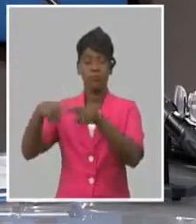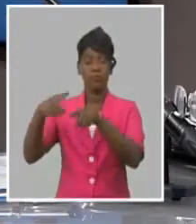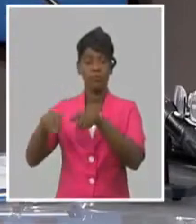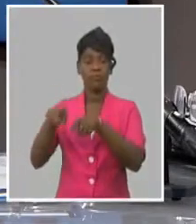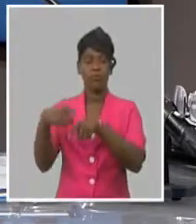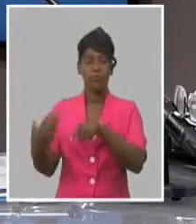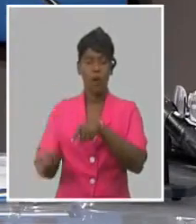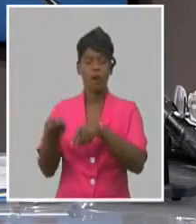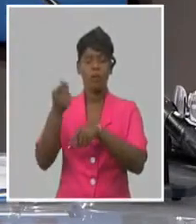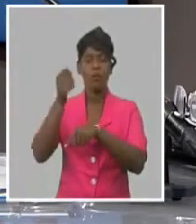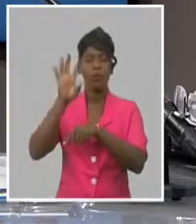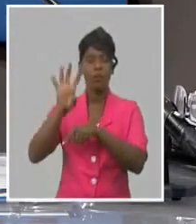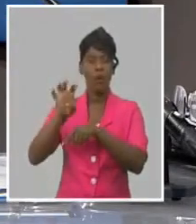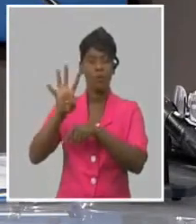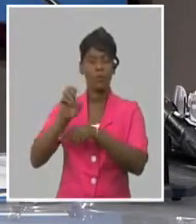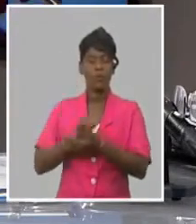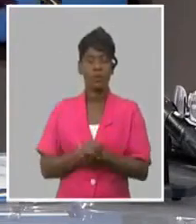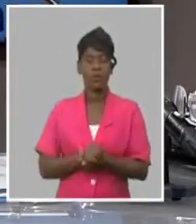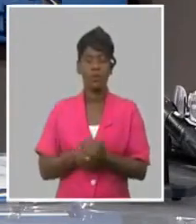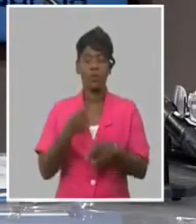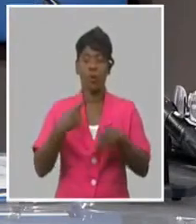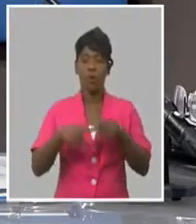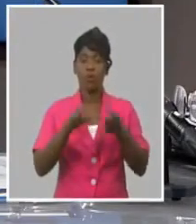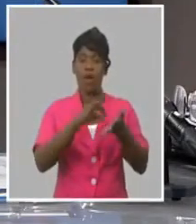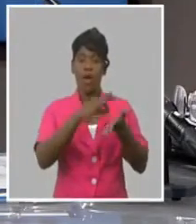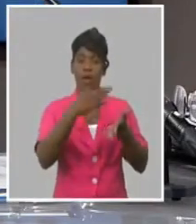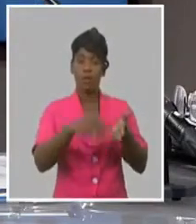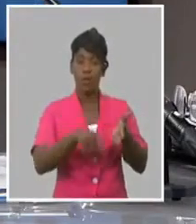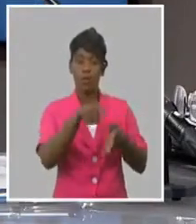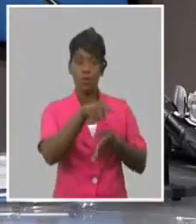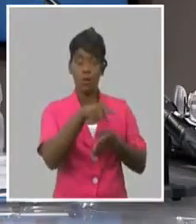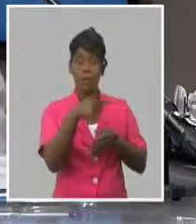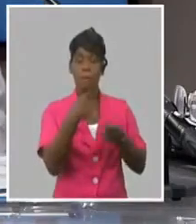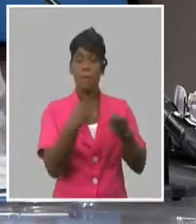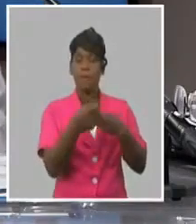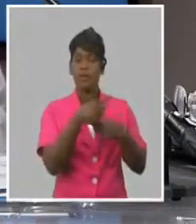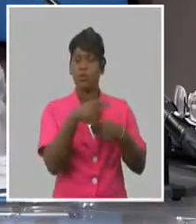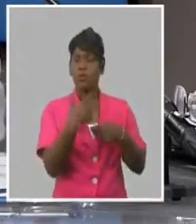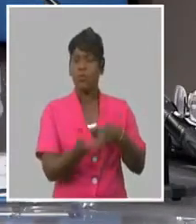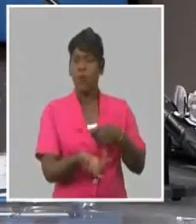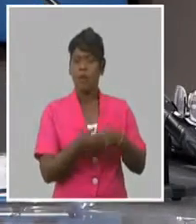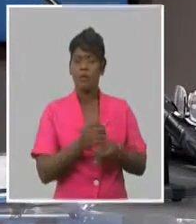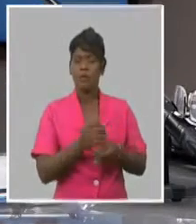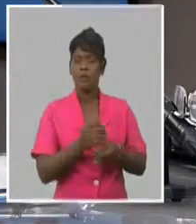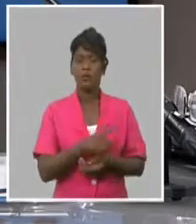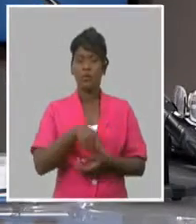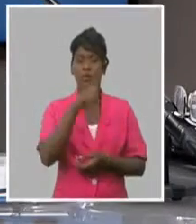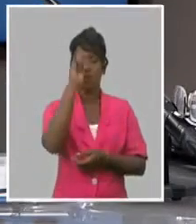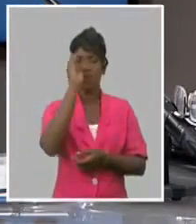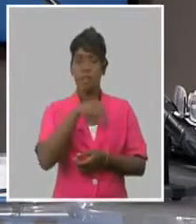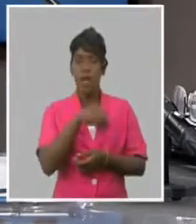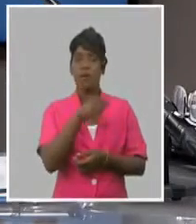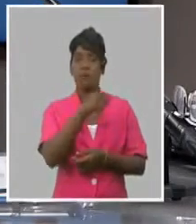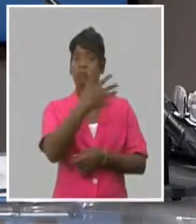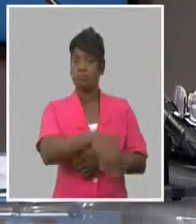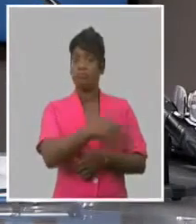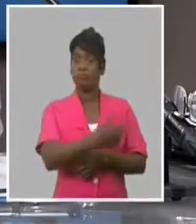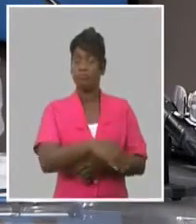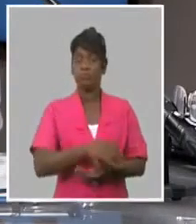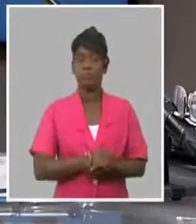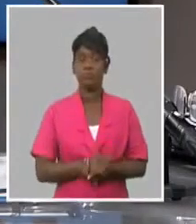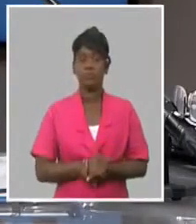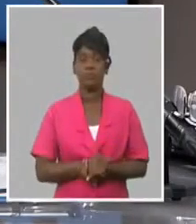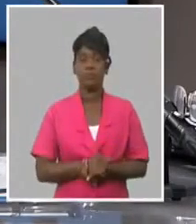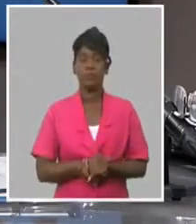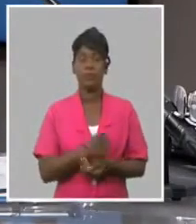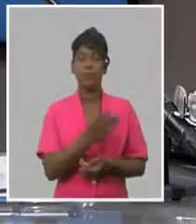pesos, precio del arroz en los mercados de oferta y demanda, lo que todo el mundo dice son más caros, y